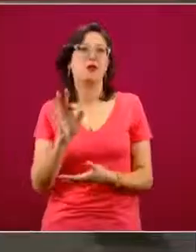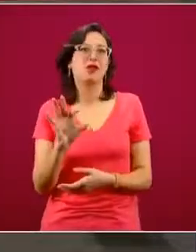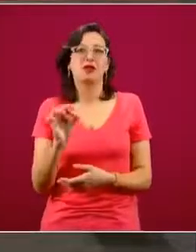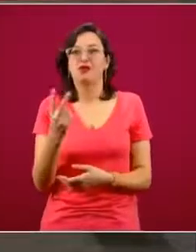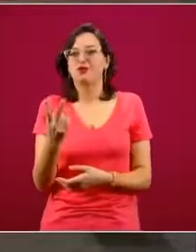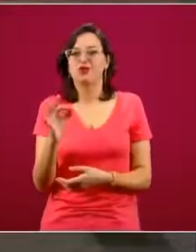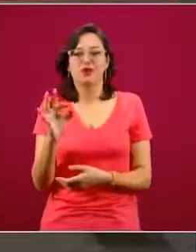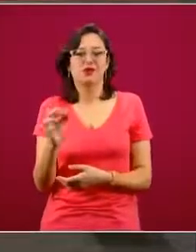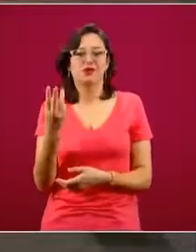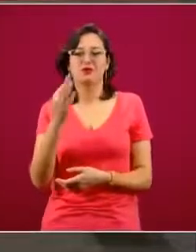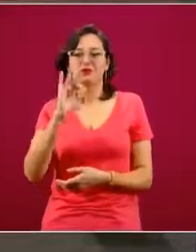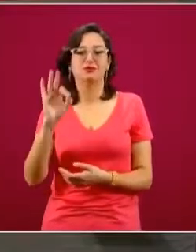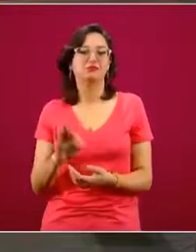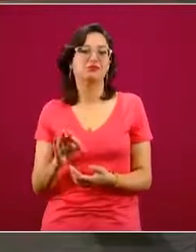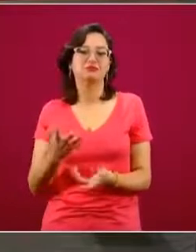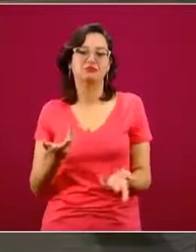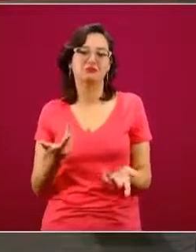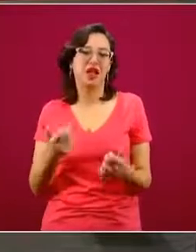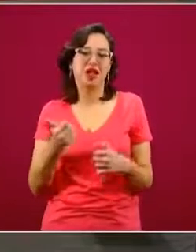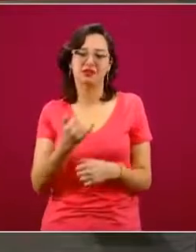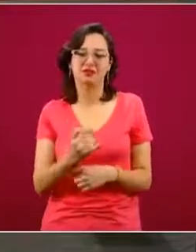42, 43%.